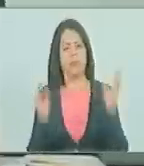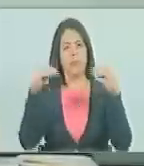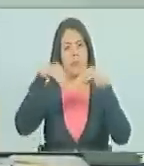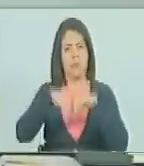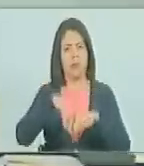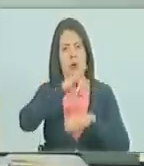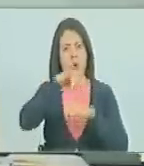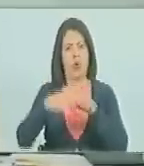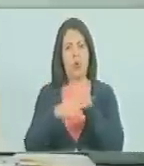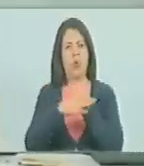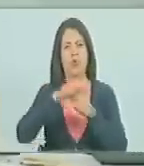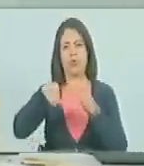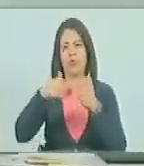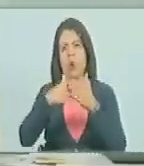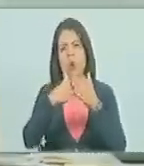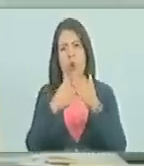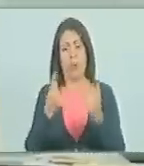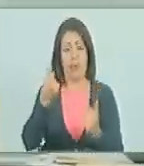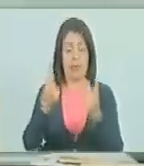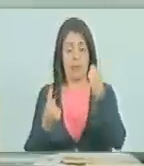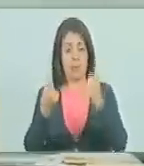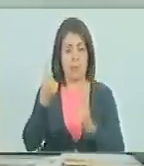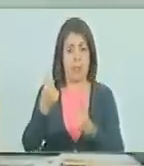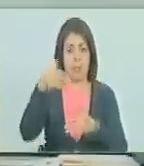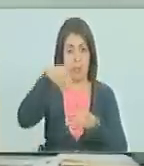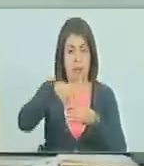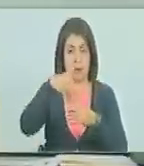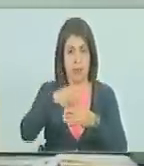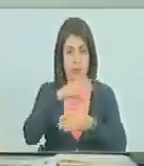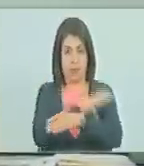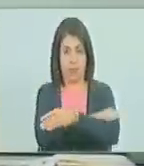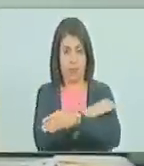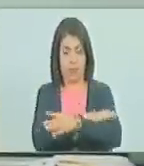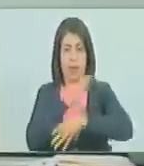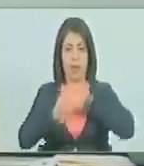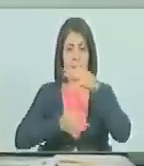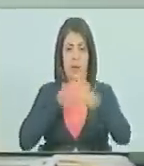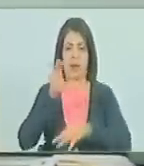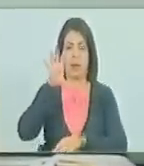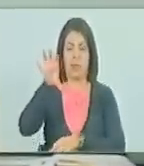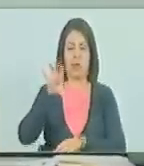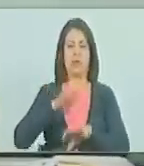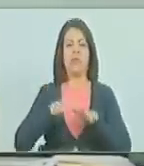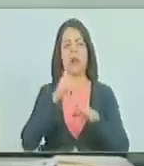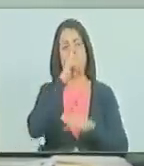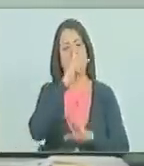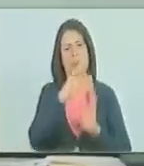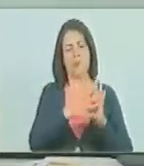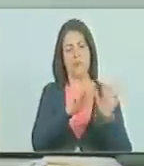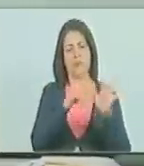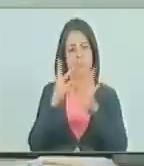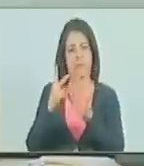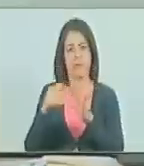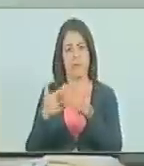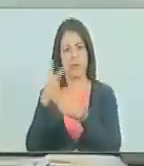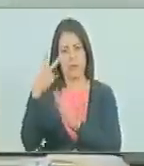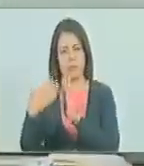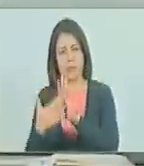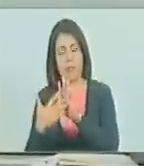de Juan Guaidó. Todos estos precandidatos tienen que explicarle al país que entre el año 2017